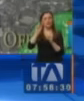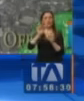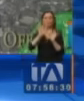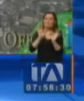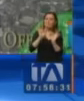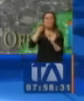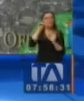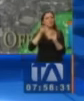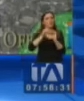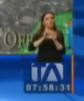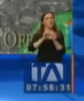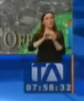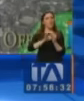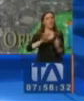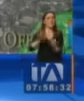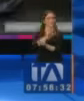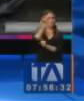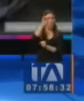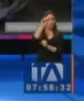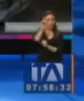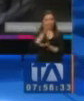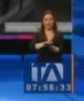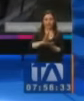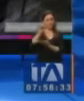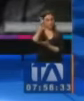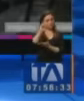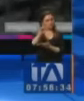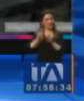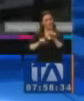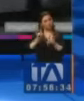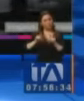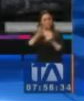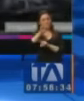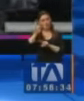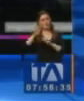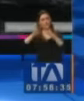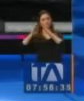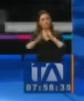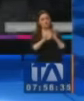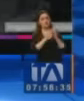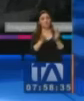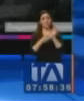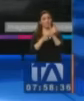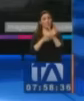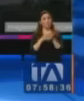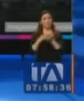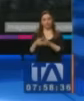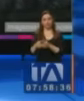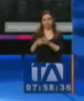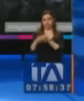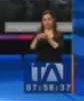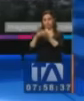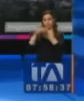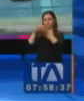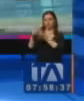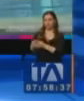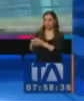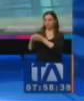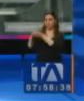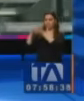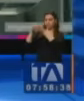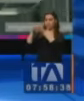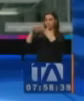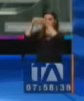sí toda la urbanización la que se vería afectada. También hay la ubicación de las columnas, ¿no?, que seguramente pasarán por algunos